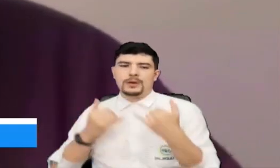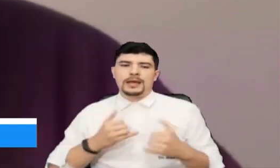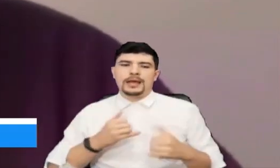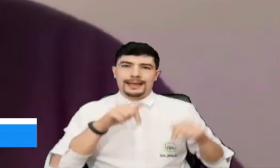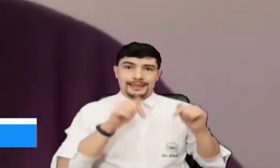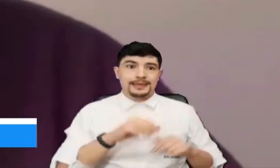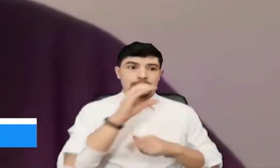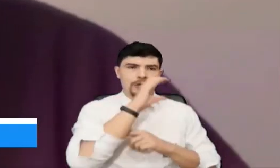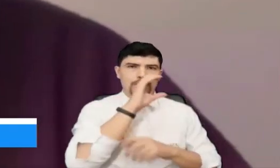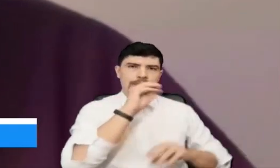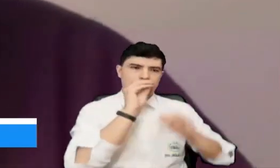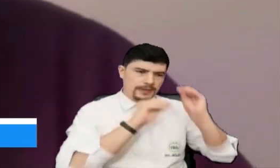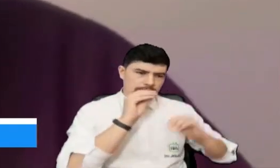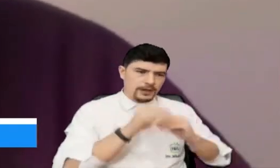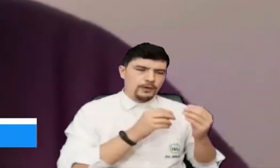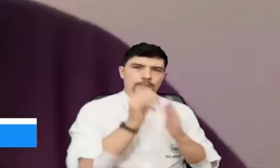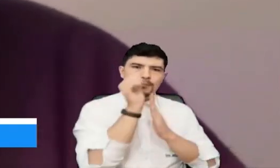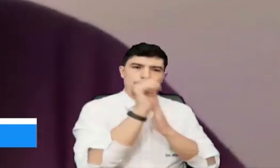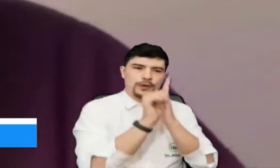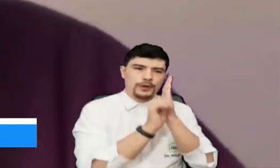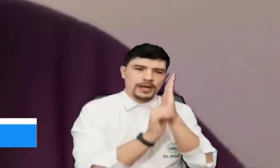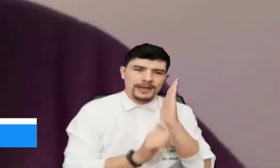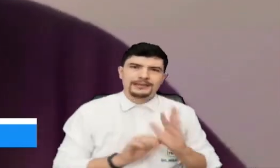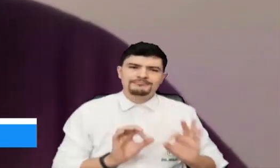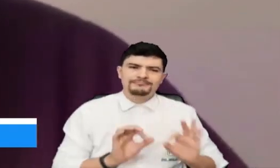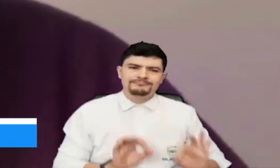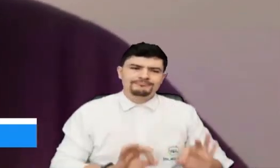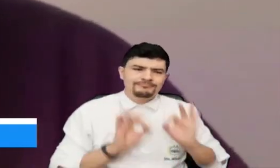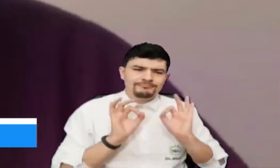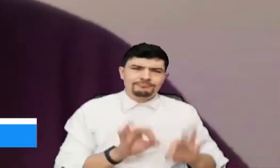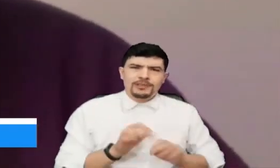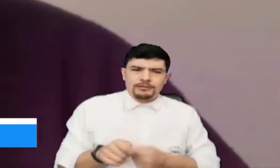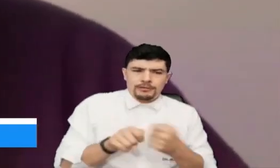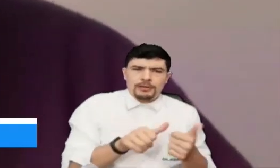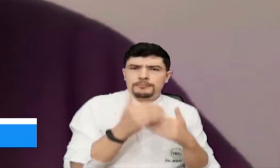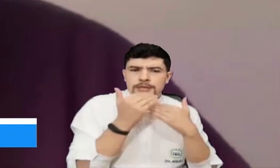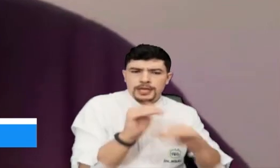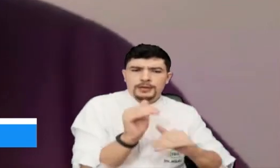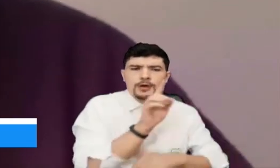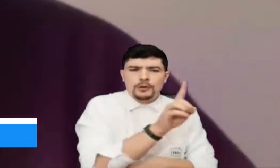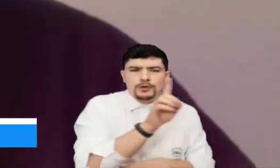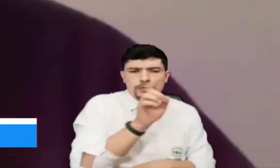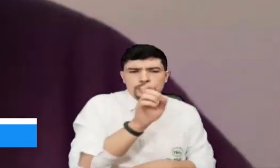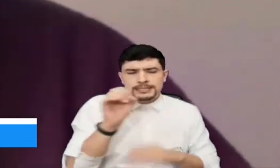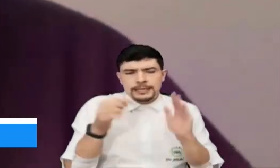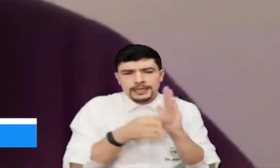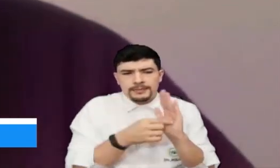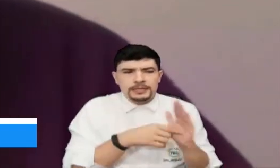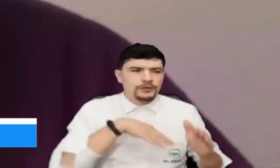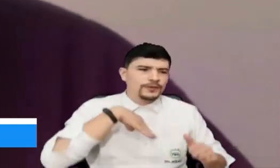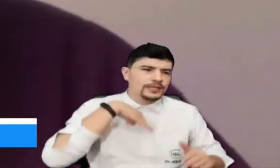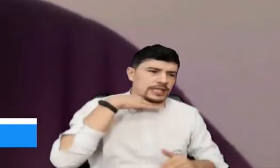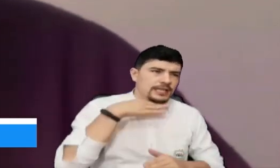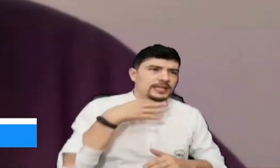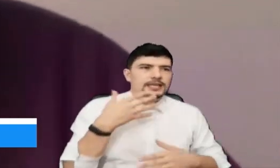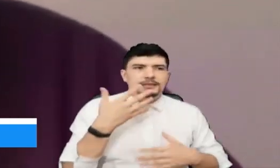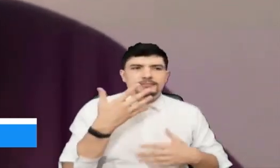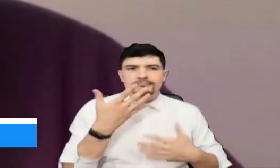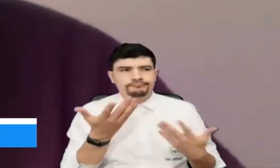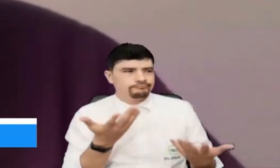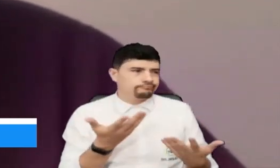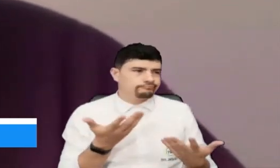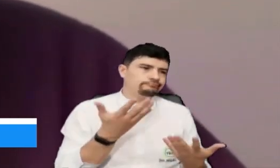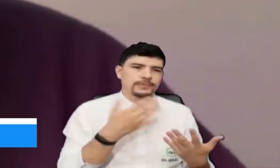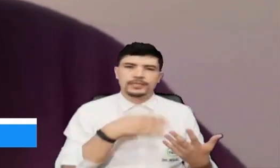mínimo garantizado de 160.000 pesos, que puede ser suficiente, insuficiente. Siempre queremos que sea más, que haya más recursos,